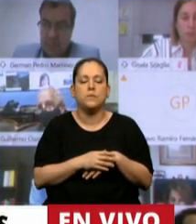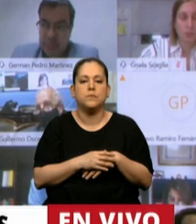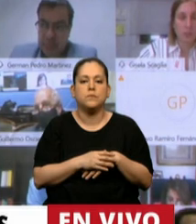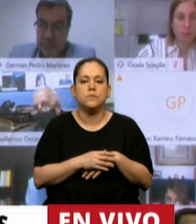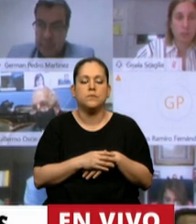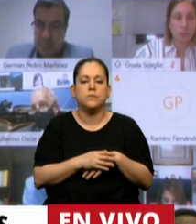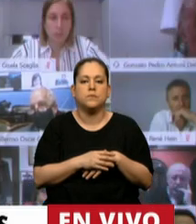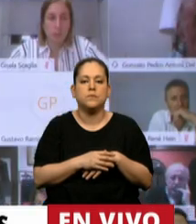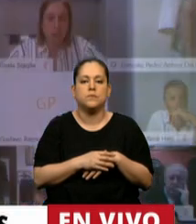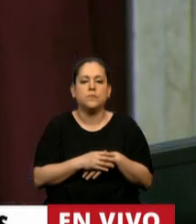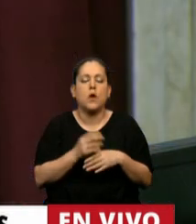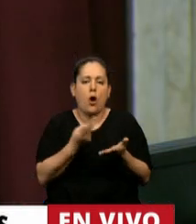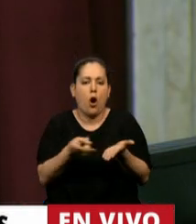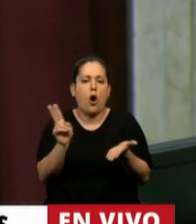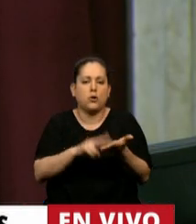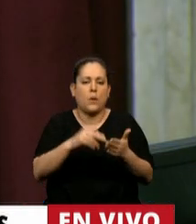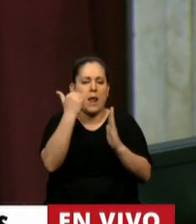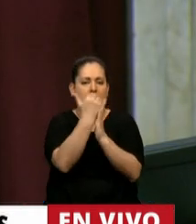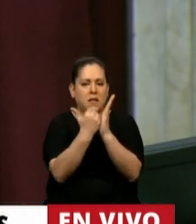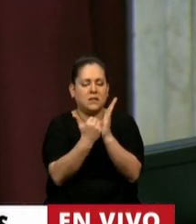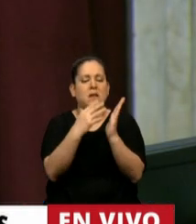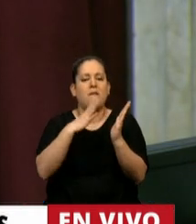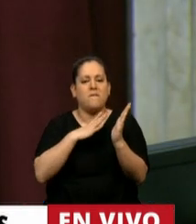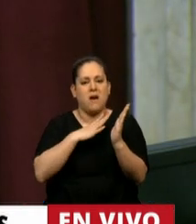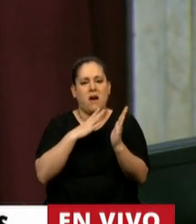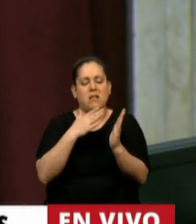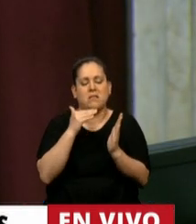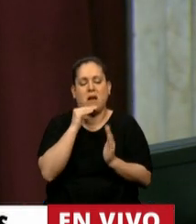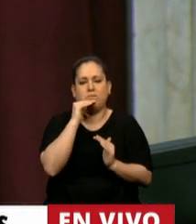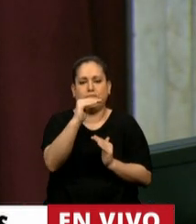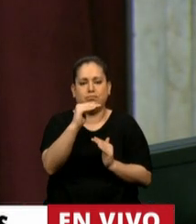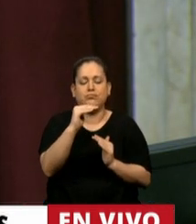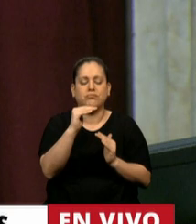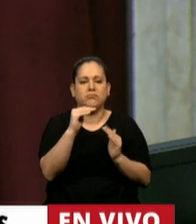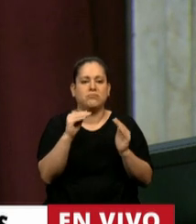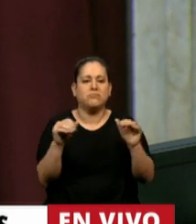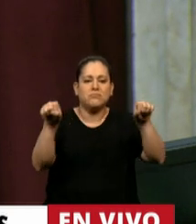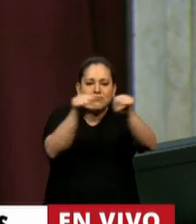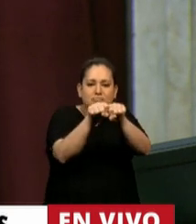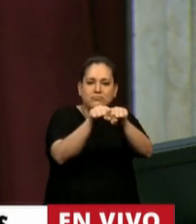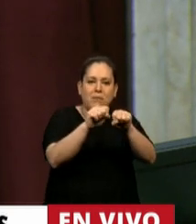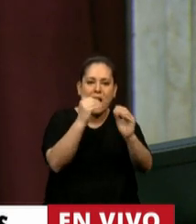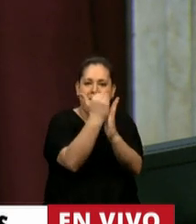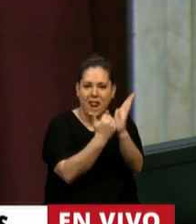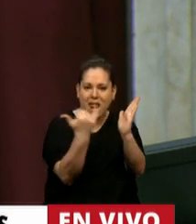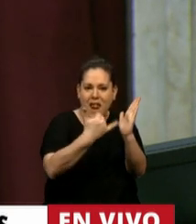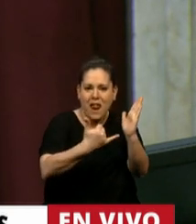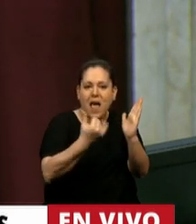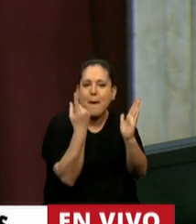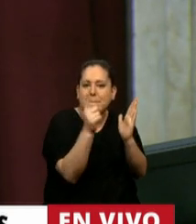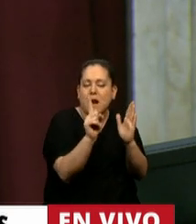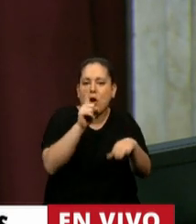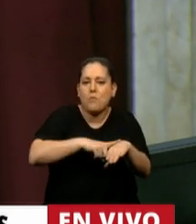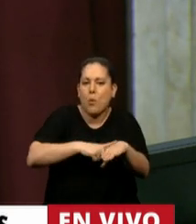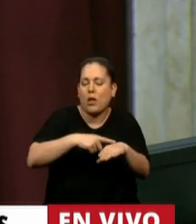Pablo voy a reiterar por última vez la lista de los que figuran logueados pero no están al